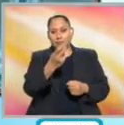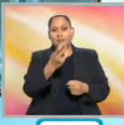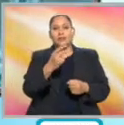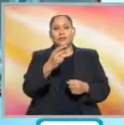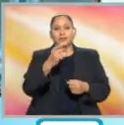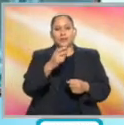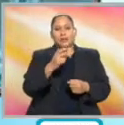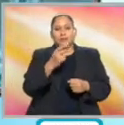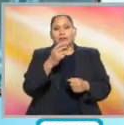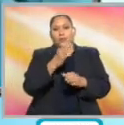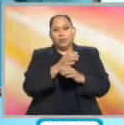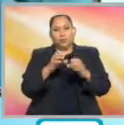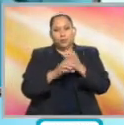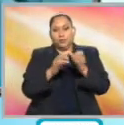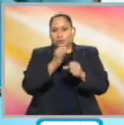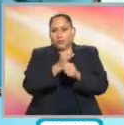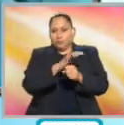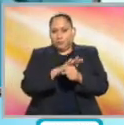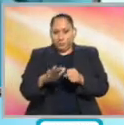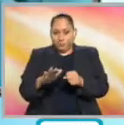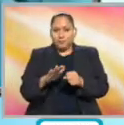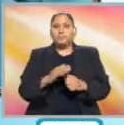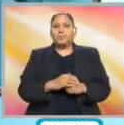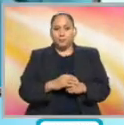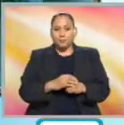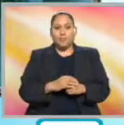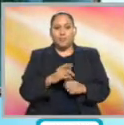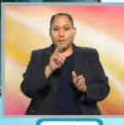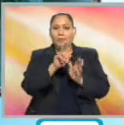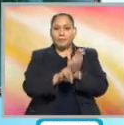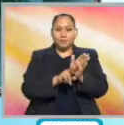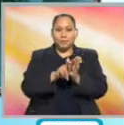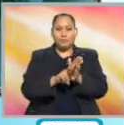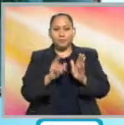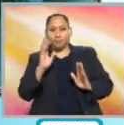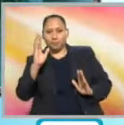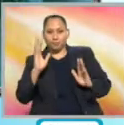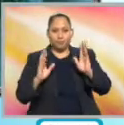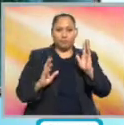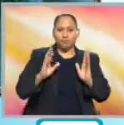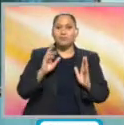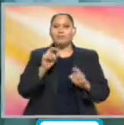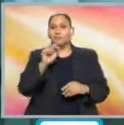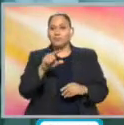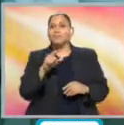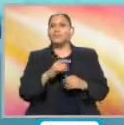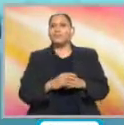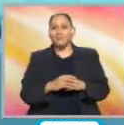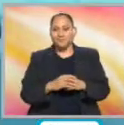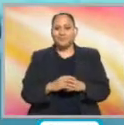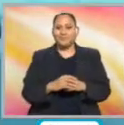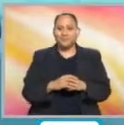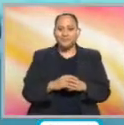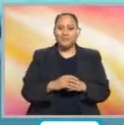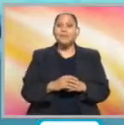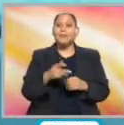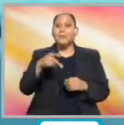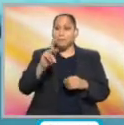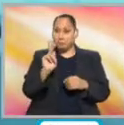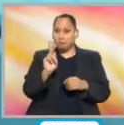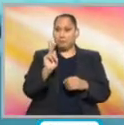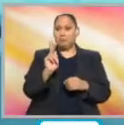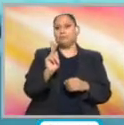el Disco. Cosas Imposibles se llama el track ¿Y que el estamos video? escuchando. Sí, sí. No, es- El video no tiene mucho Da que ver miedo. porque vamos a ir al radio,